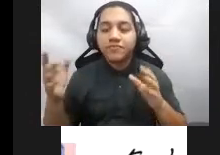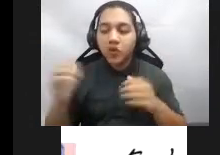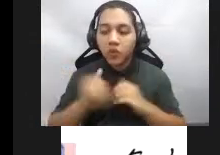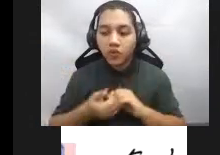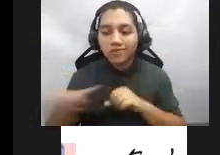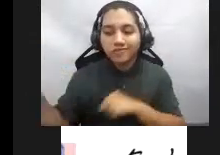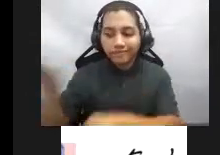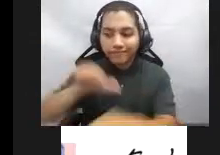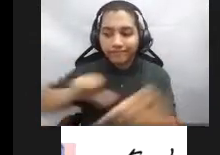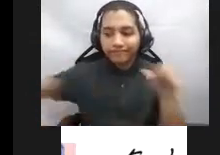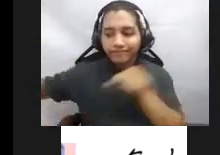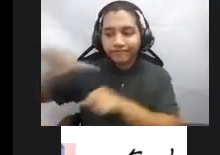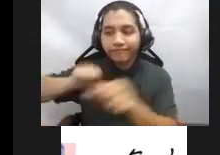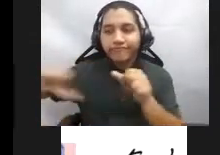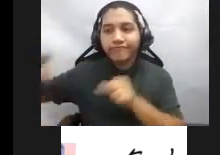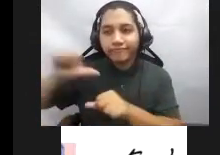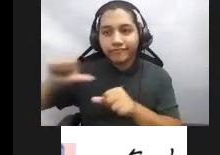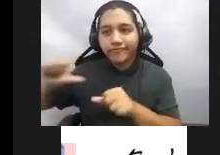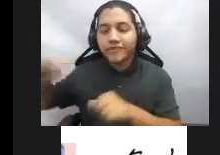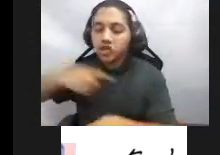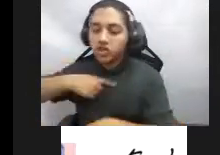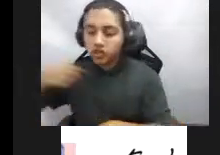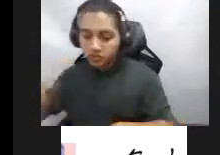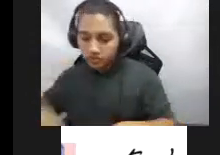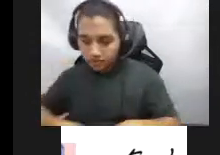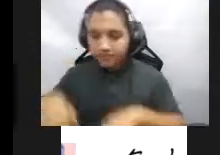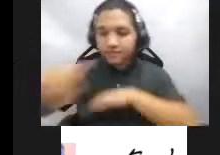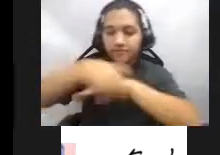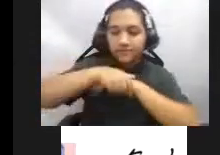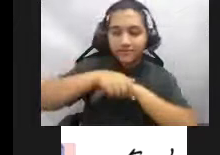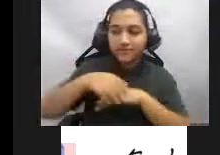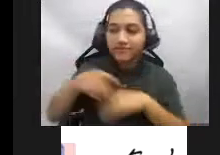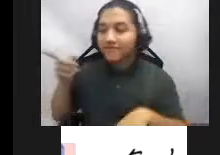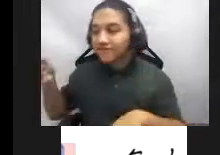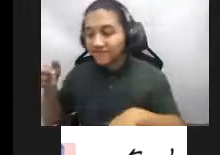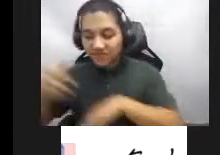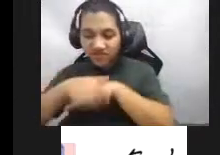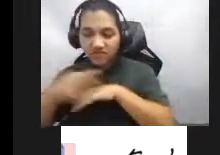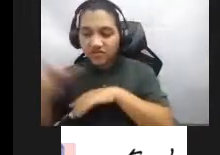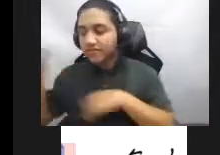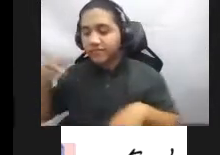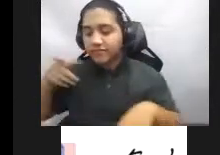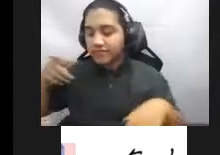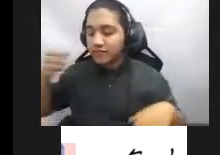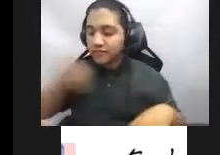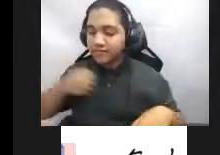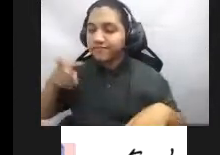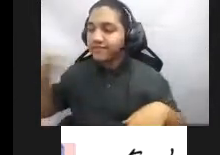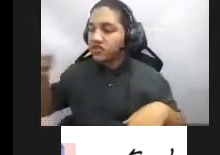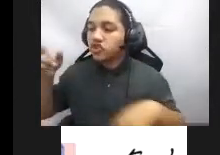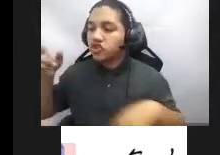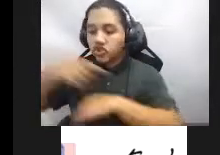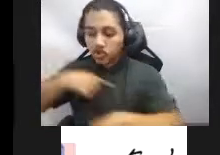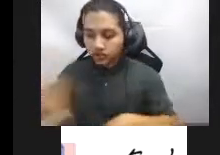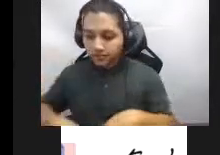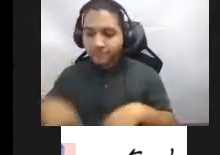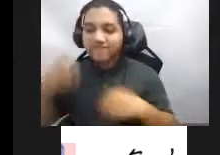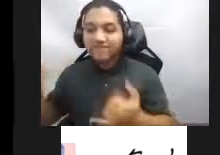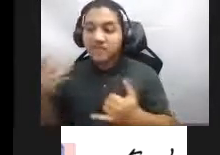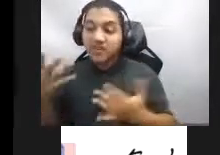ingleses y los chinos. Los chinos que no habían querido comercializar con los ingleses, ahora están a merced